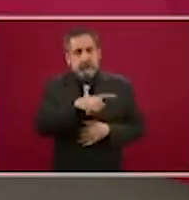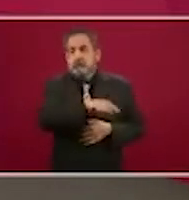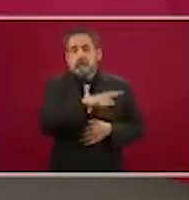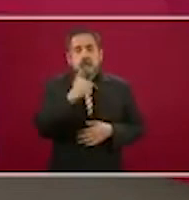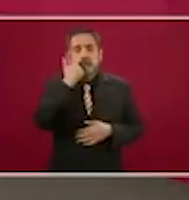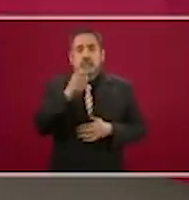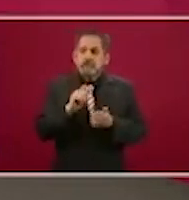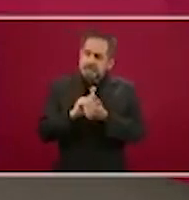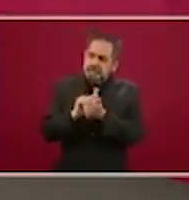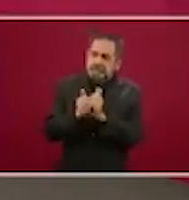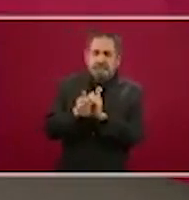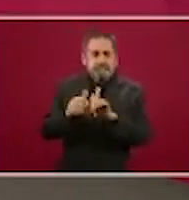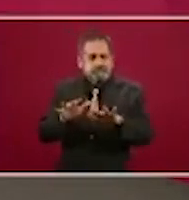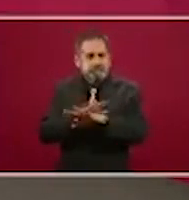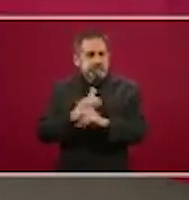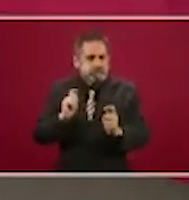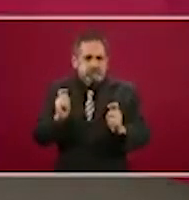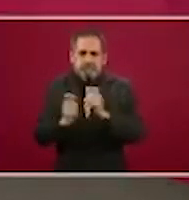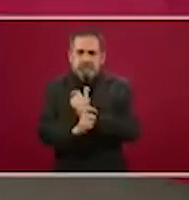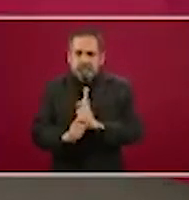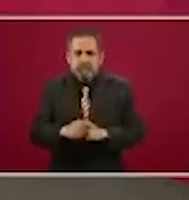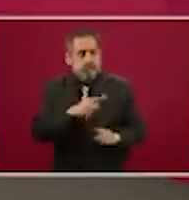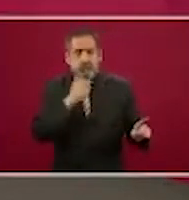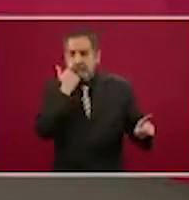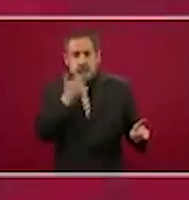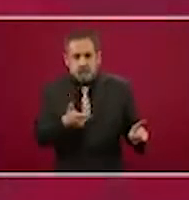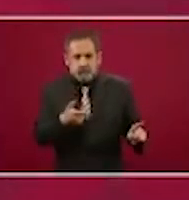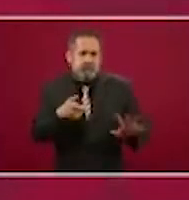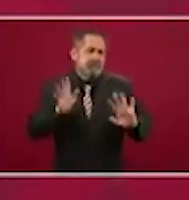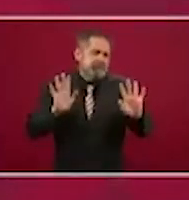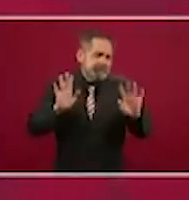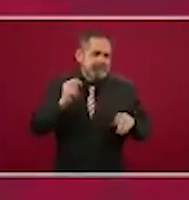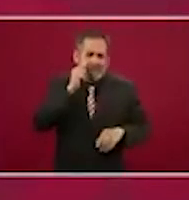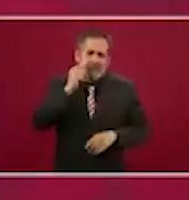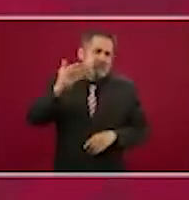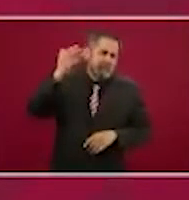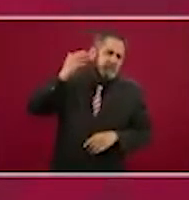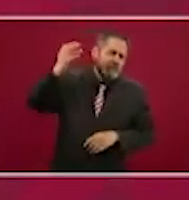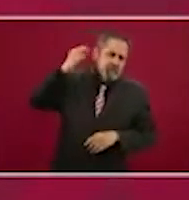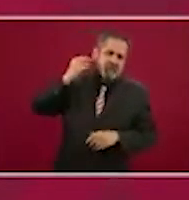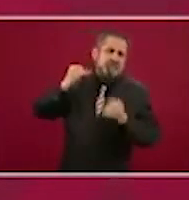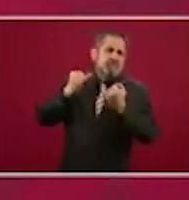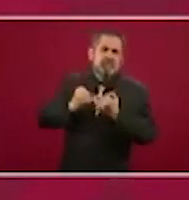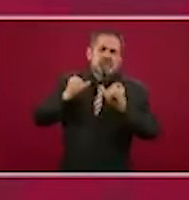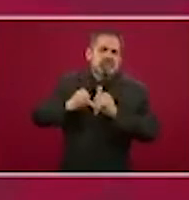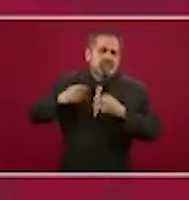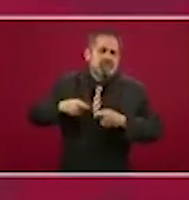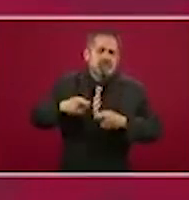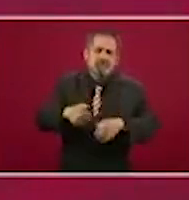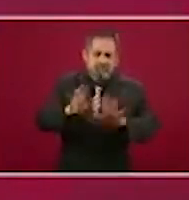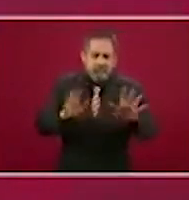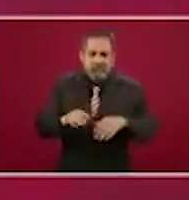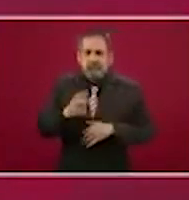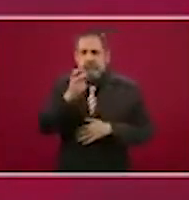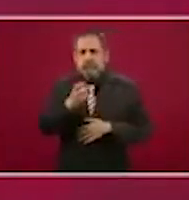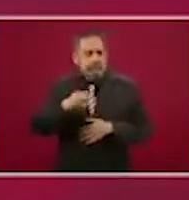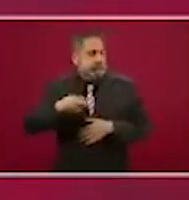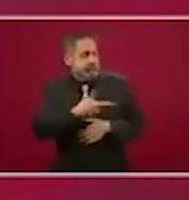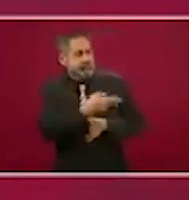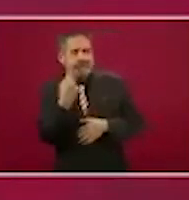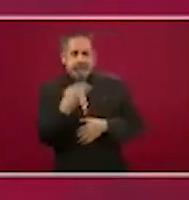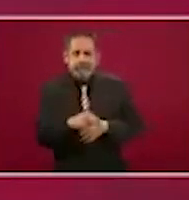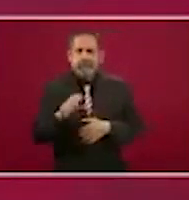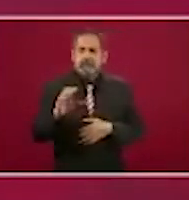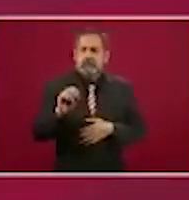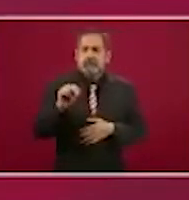sujetarse al marco legal en su conferencia de prensa matutina recalcó que la defraudación fiscal porque sus corrupción es delincuencia